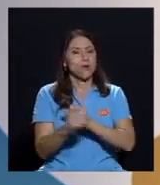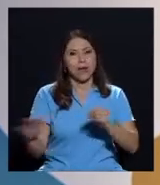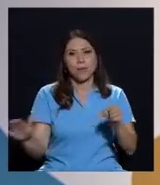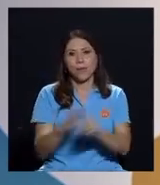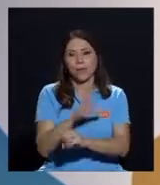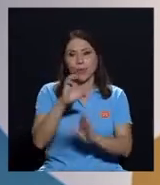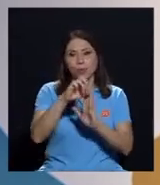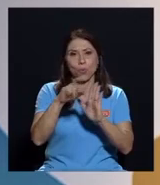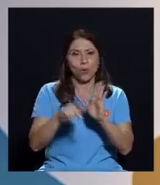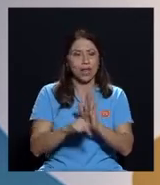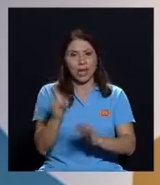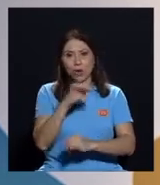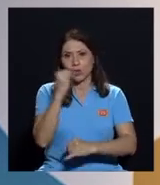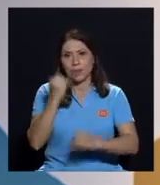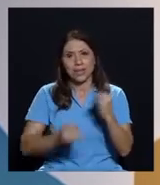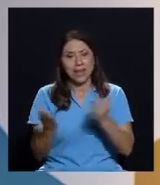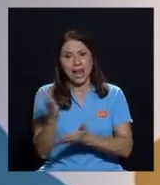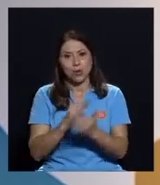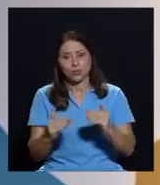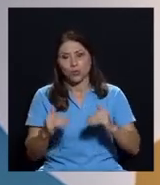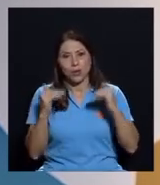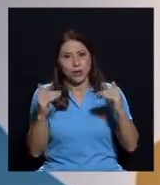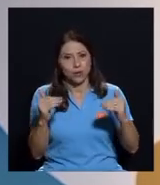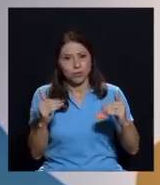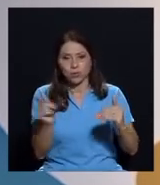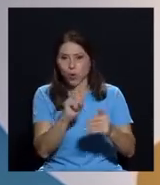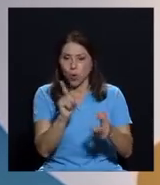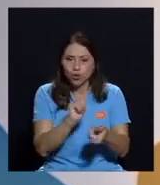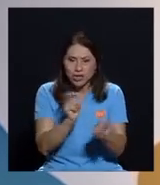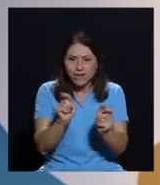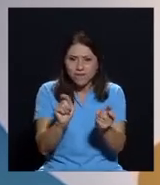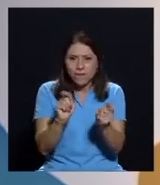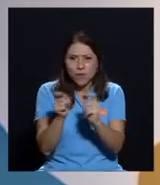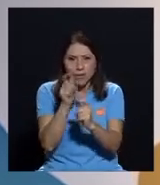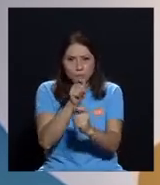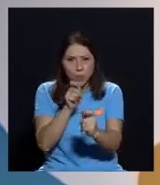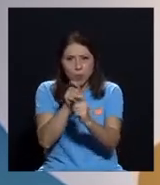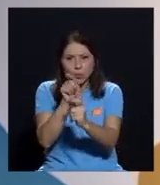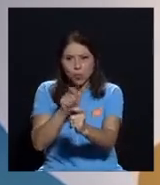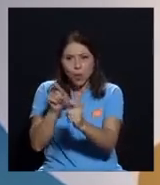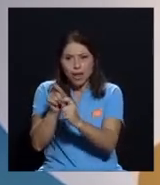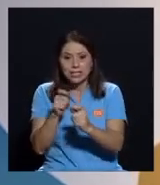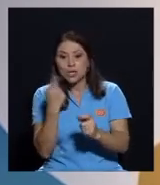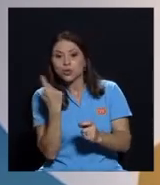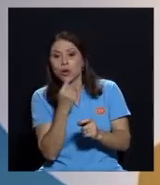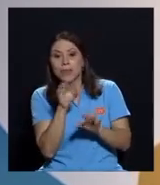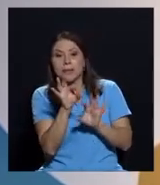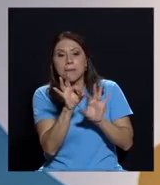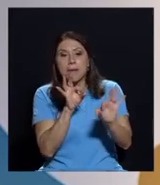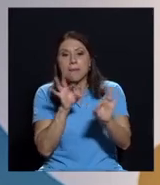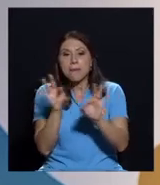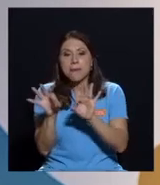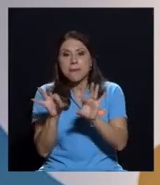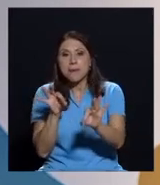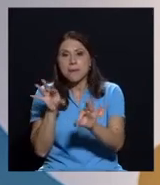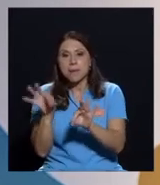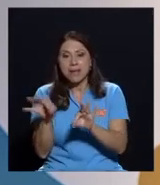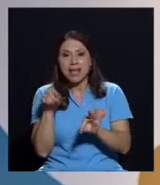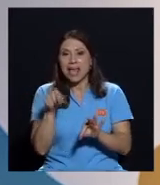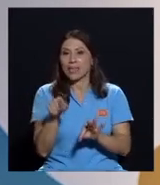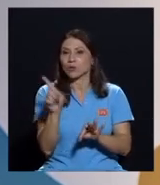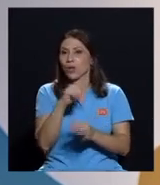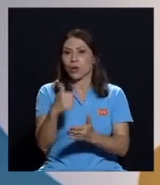termine en algo superior reformas puntuales las elegidas que sean las que asertivamente nos aceleren en desarrollo